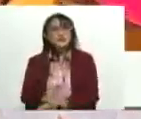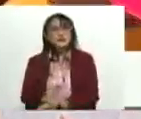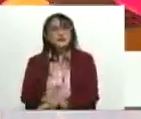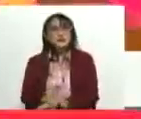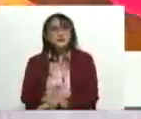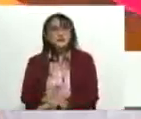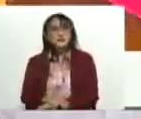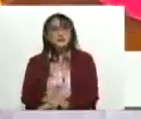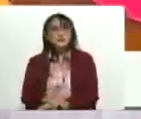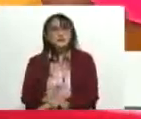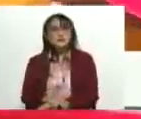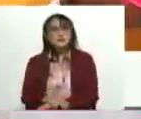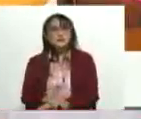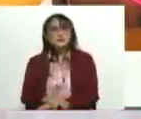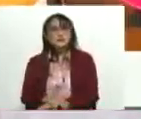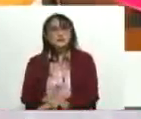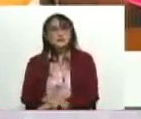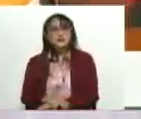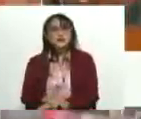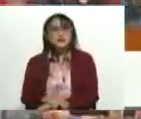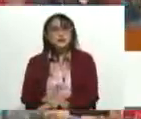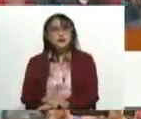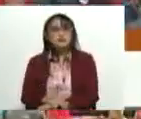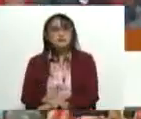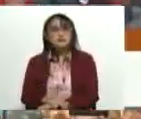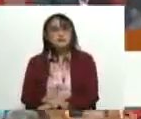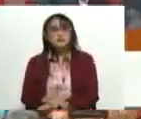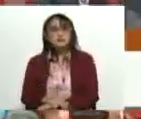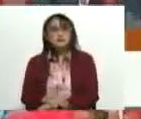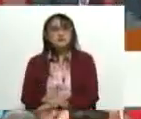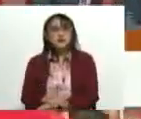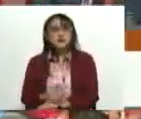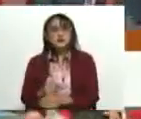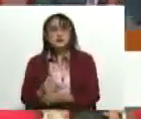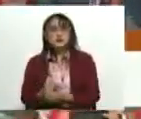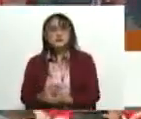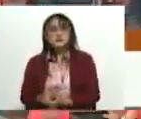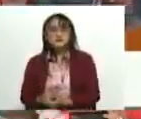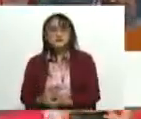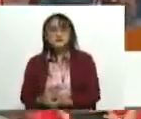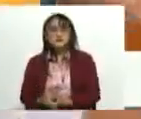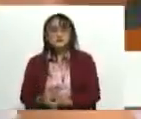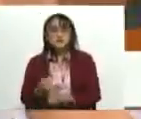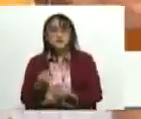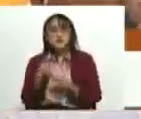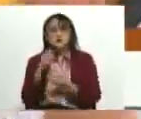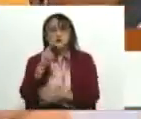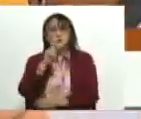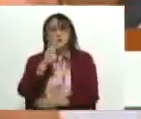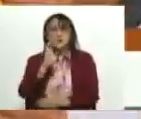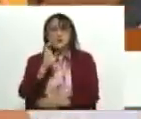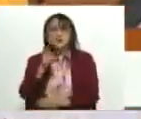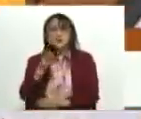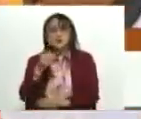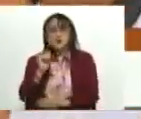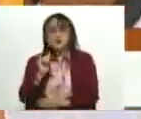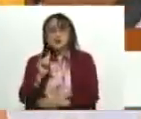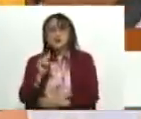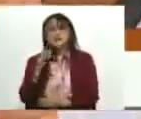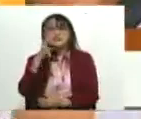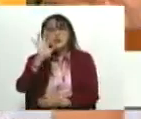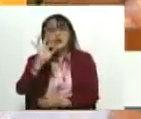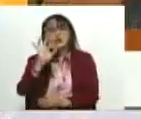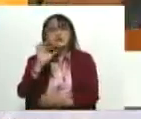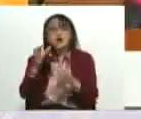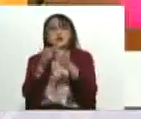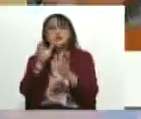Ganamos de calle. Dejémoslo así, no vamos a discutir ese tema de nada. ¿Cuántas VC hay aquí? ¿50 qué? 50